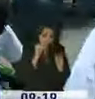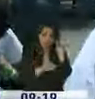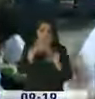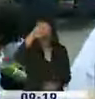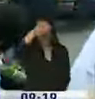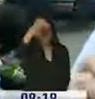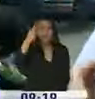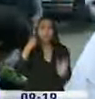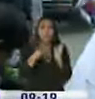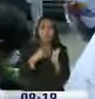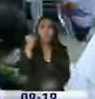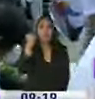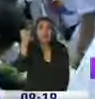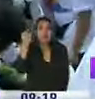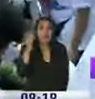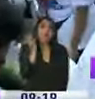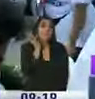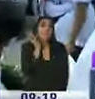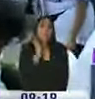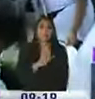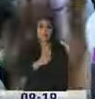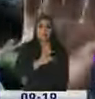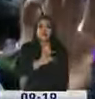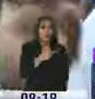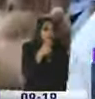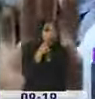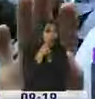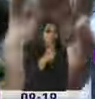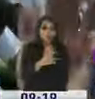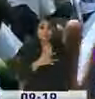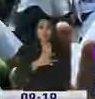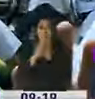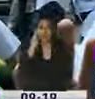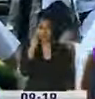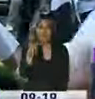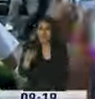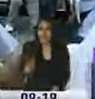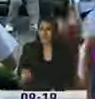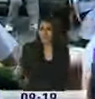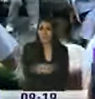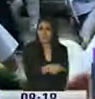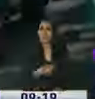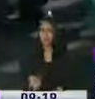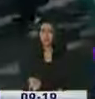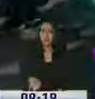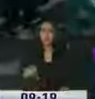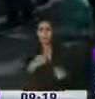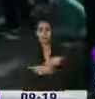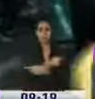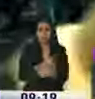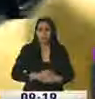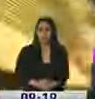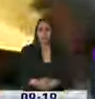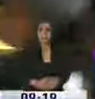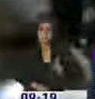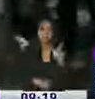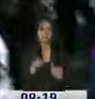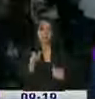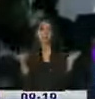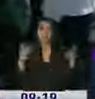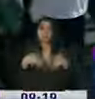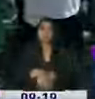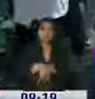como esa ideología de género, que quiere decir que si un hombre se siente mujer, en realidad es mujer. Varios de los asistentes